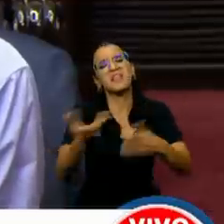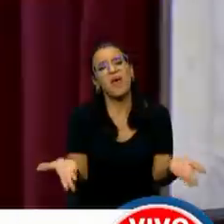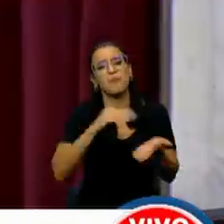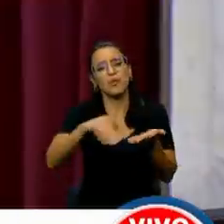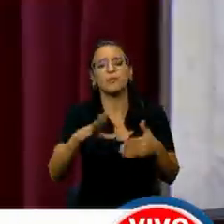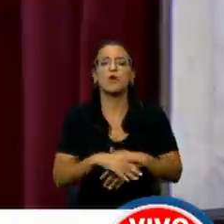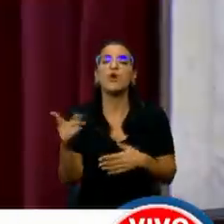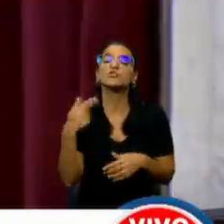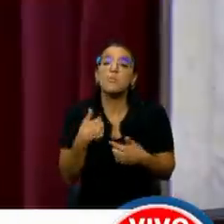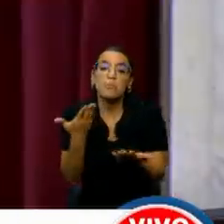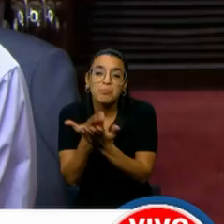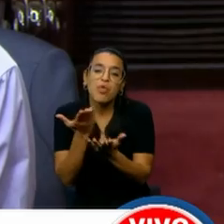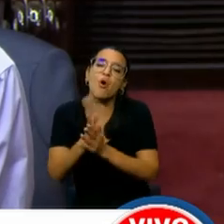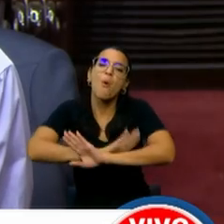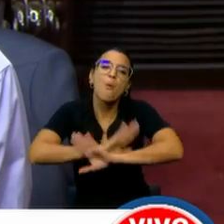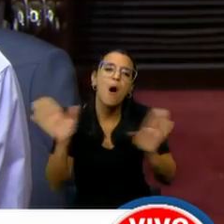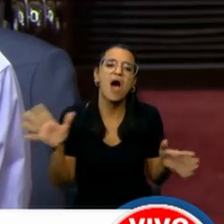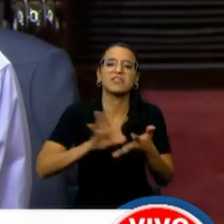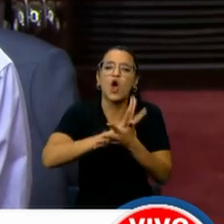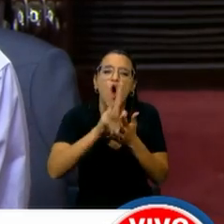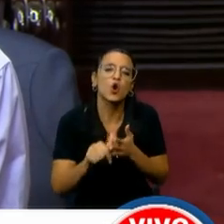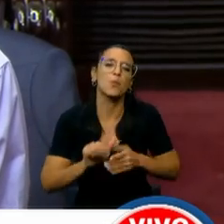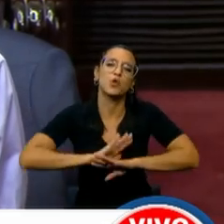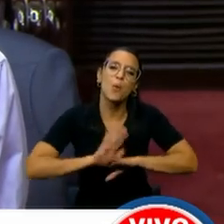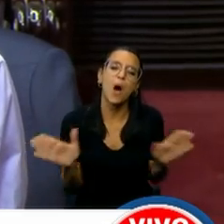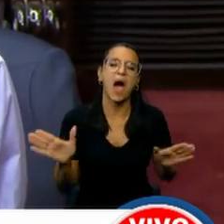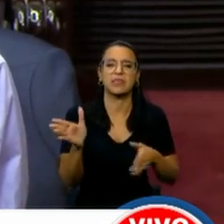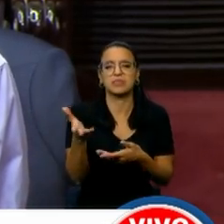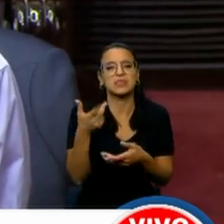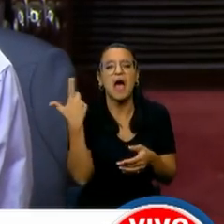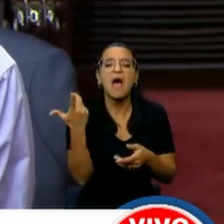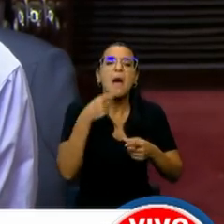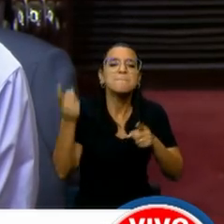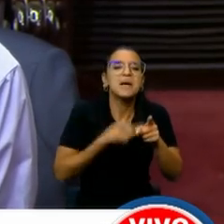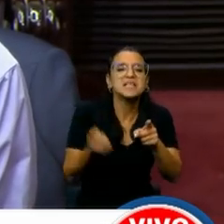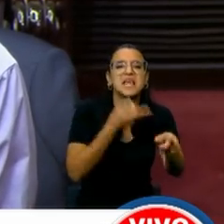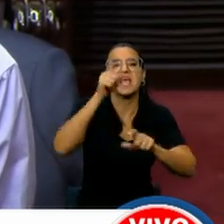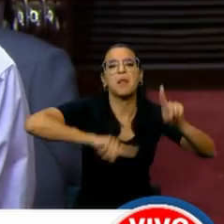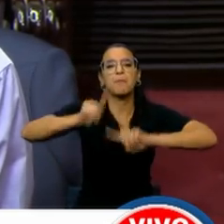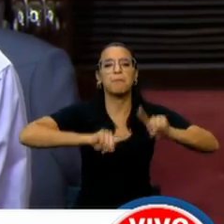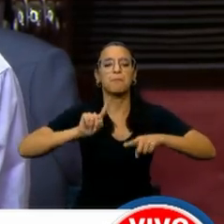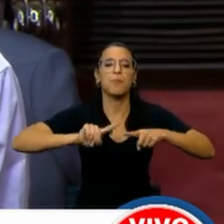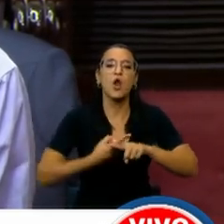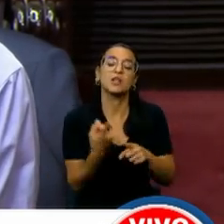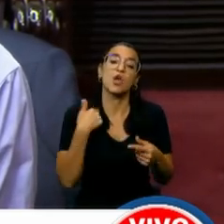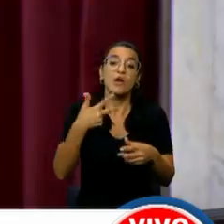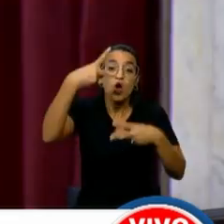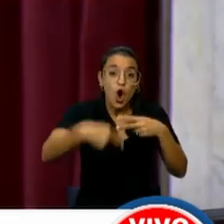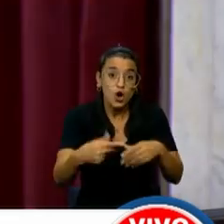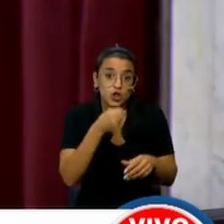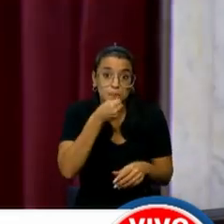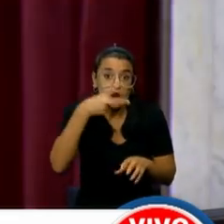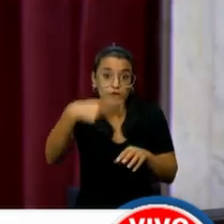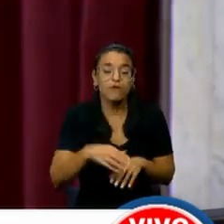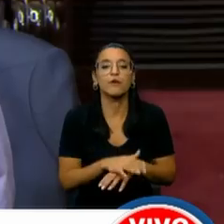de ser tan decadente están corruptos y tan miserables de perseguir a los dirigentes políticos me va a obligar con estas